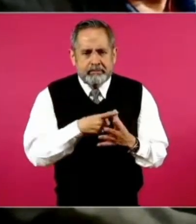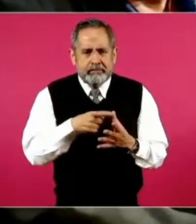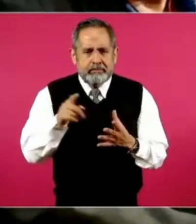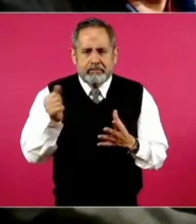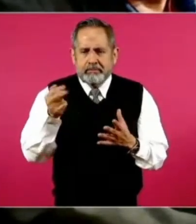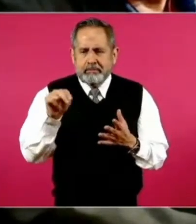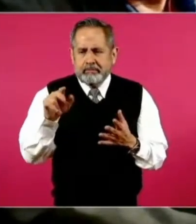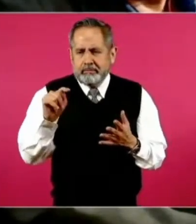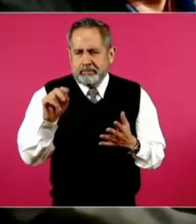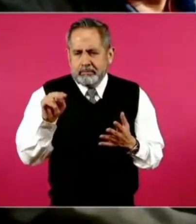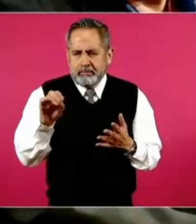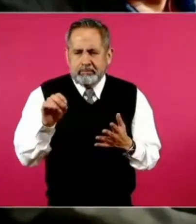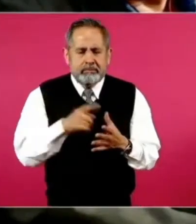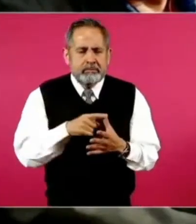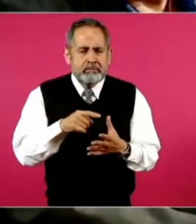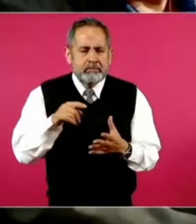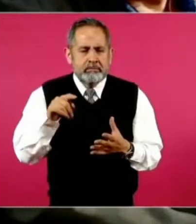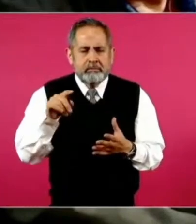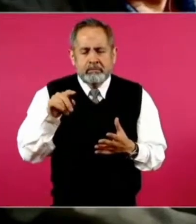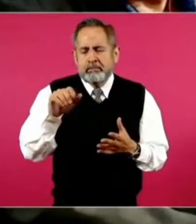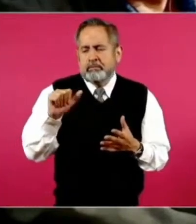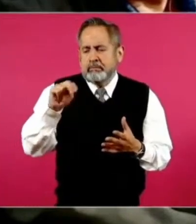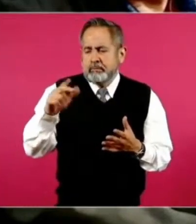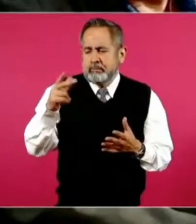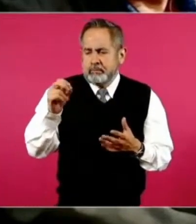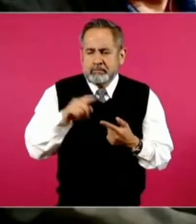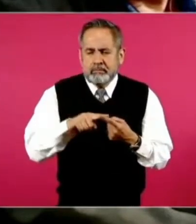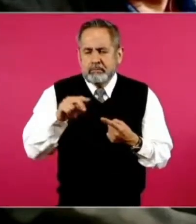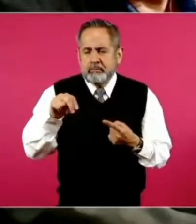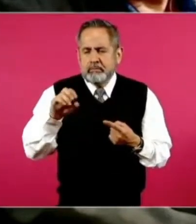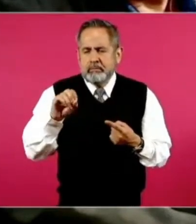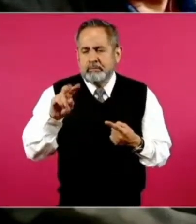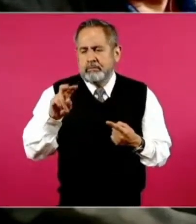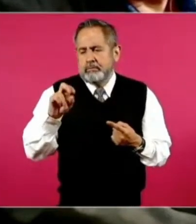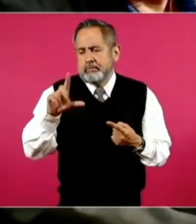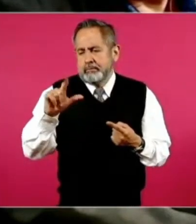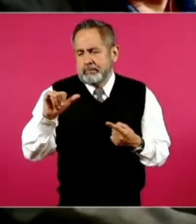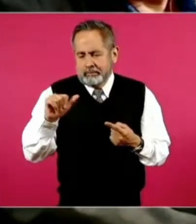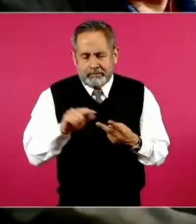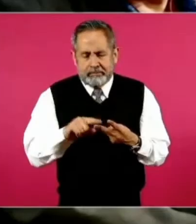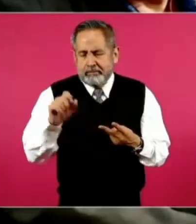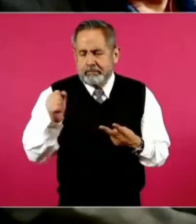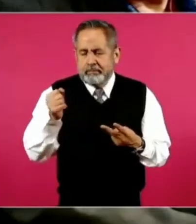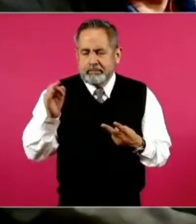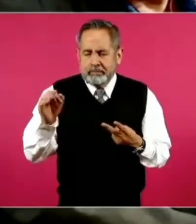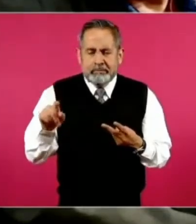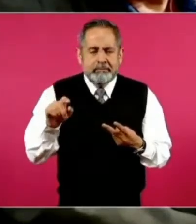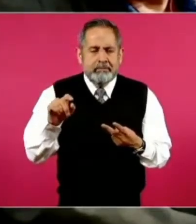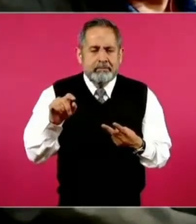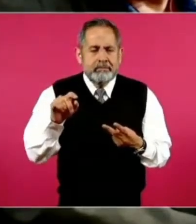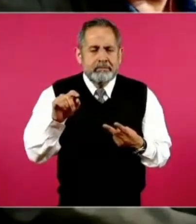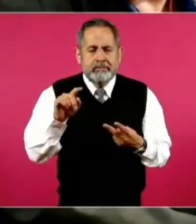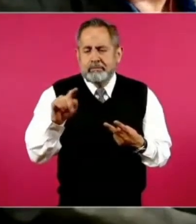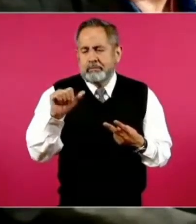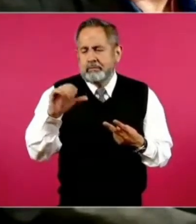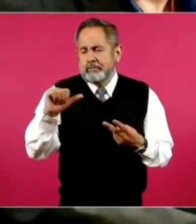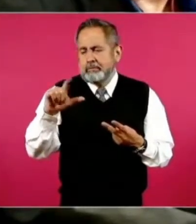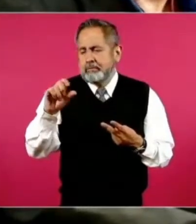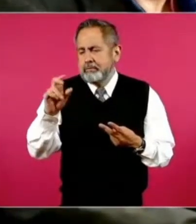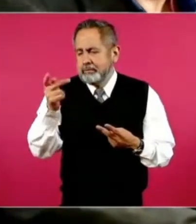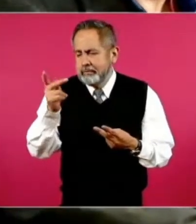San Antonio, Vado Ancho, Nueva Morelia, San Francisco, Zacaluapan.